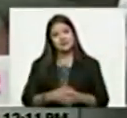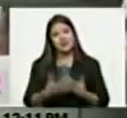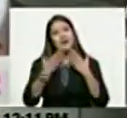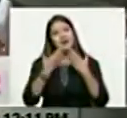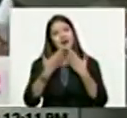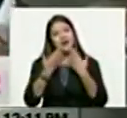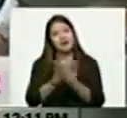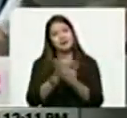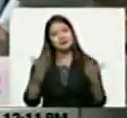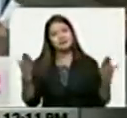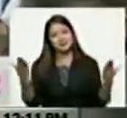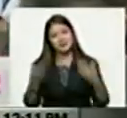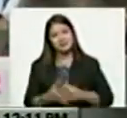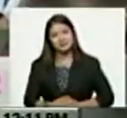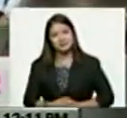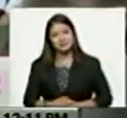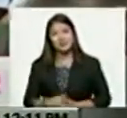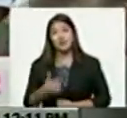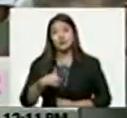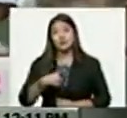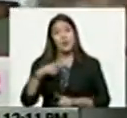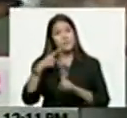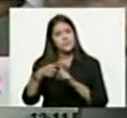gracias a todos. Estoy